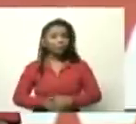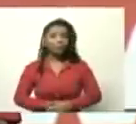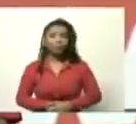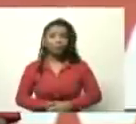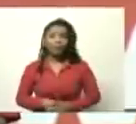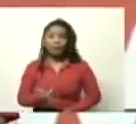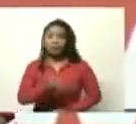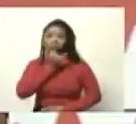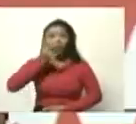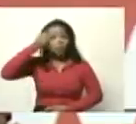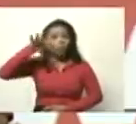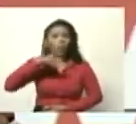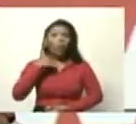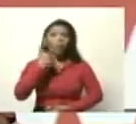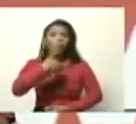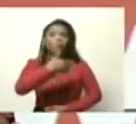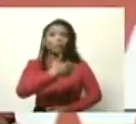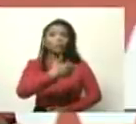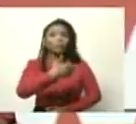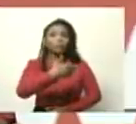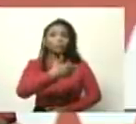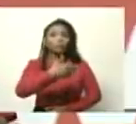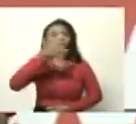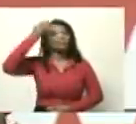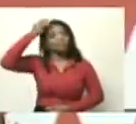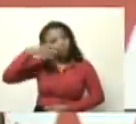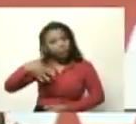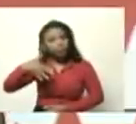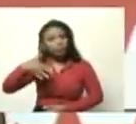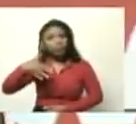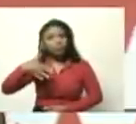Le fallamos al pueblo cuando creemos que